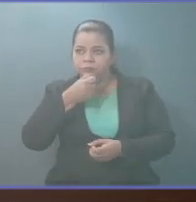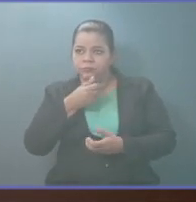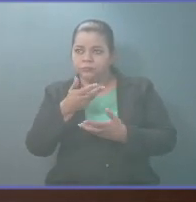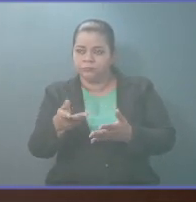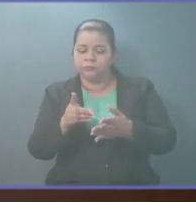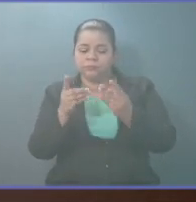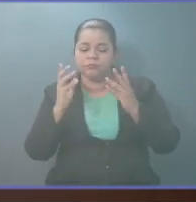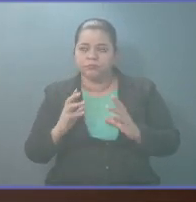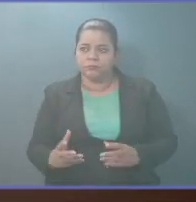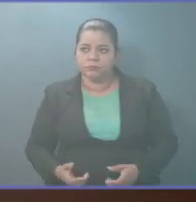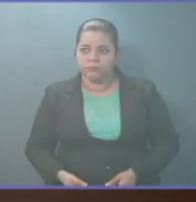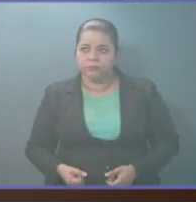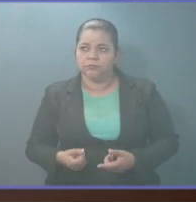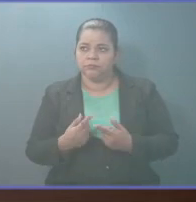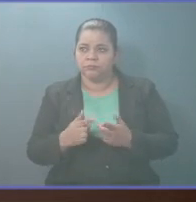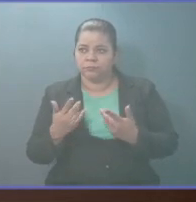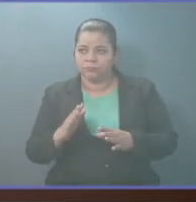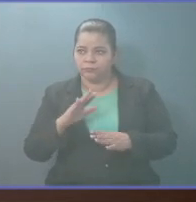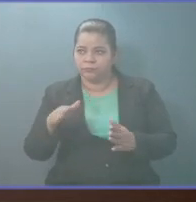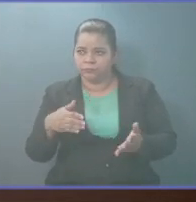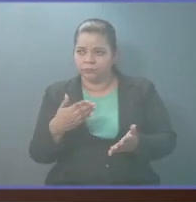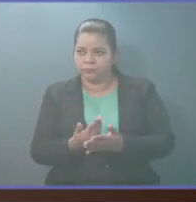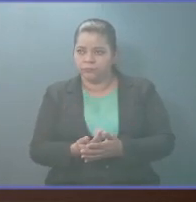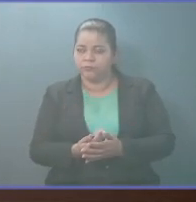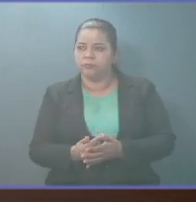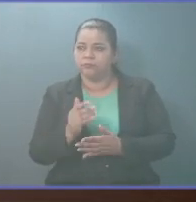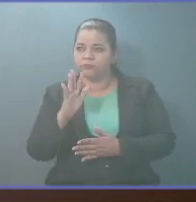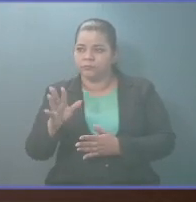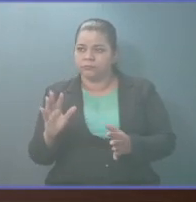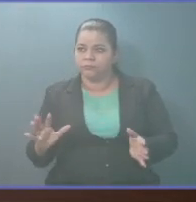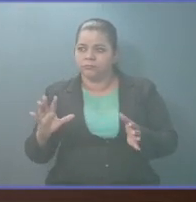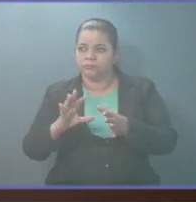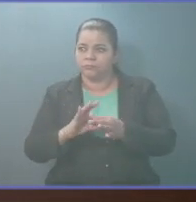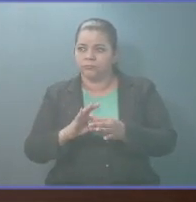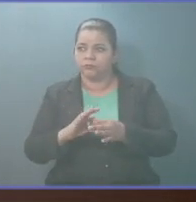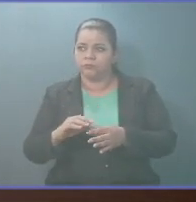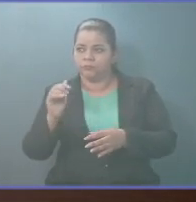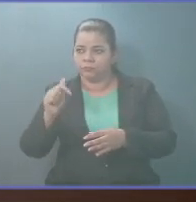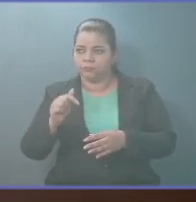esa sentencia. Por eso es que se hace la incorporación de la letra G.